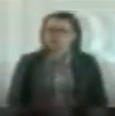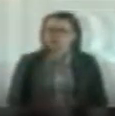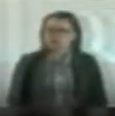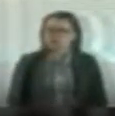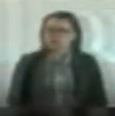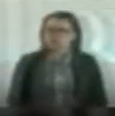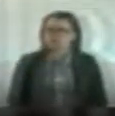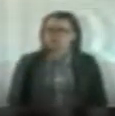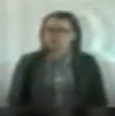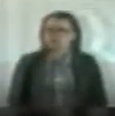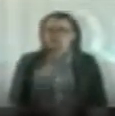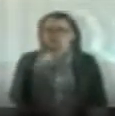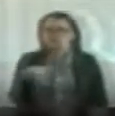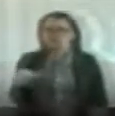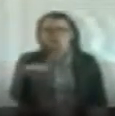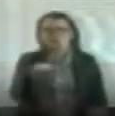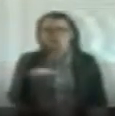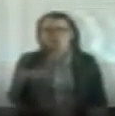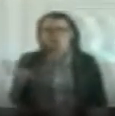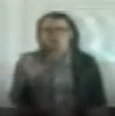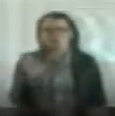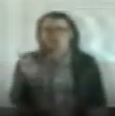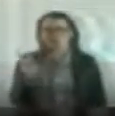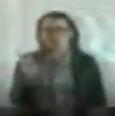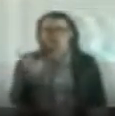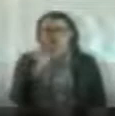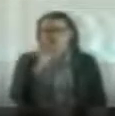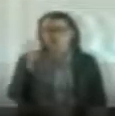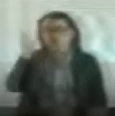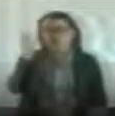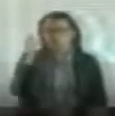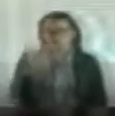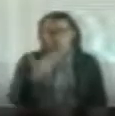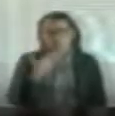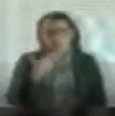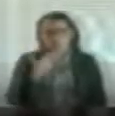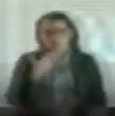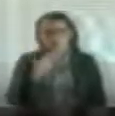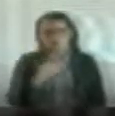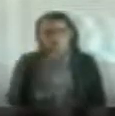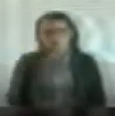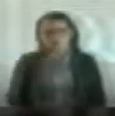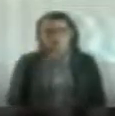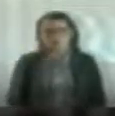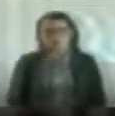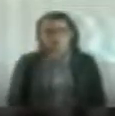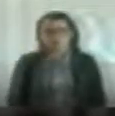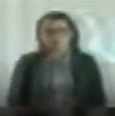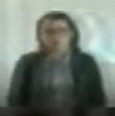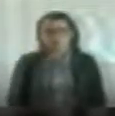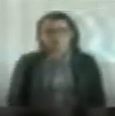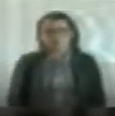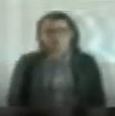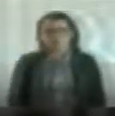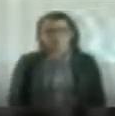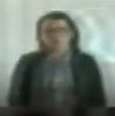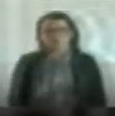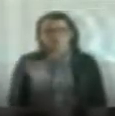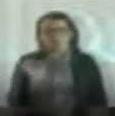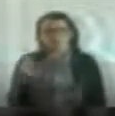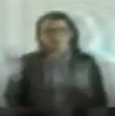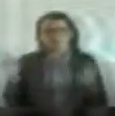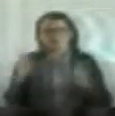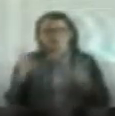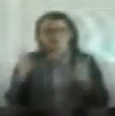Si el pueblo venezolano no tuviera conciencia, no estuviera ocurriendo lo que va a ocurrir, una gran victoria nuestra